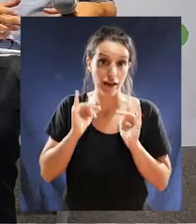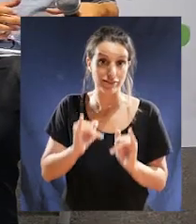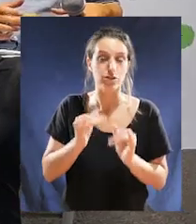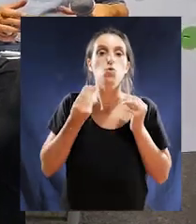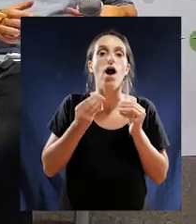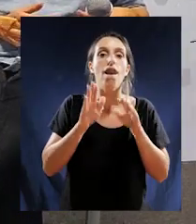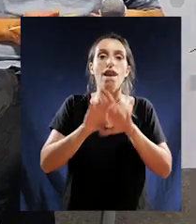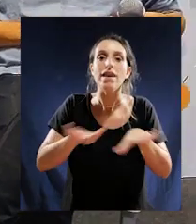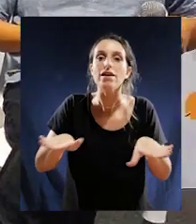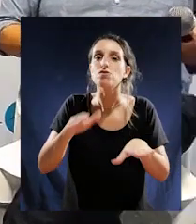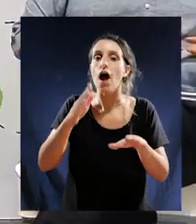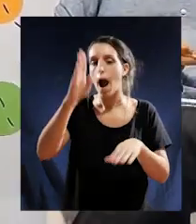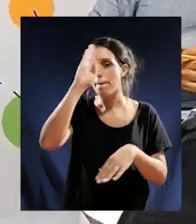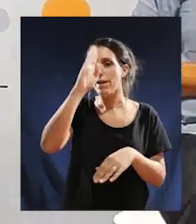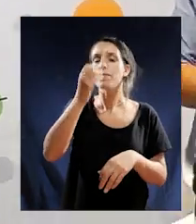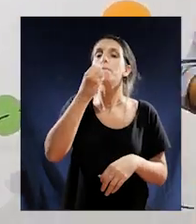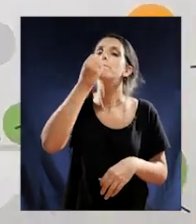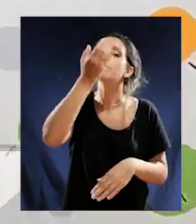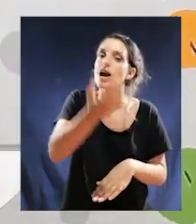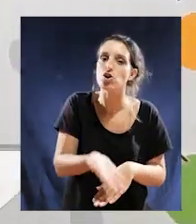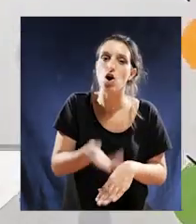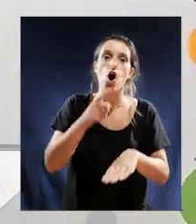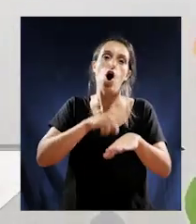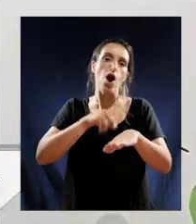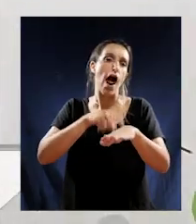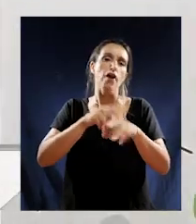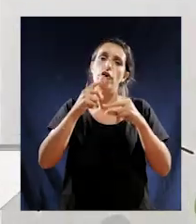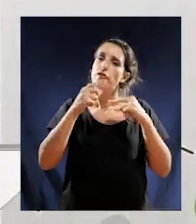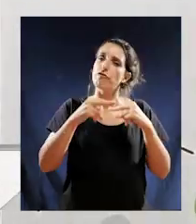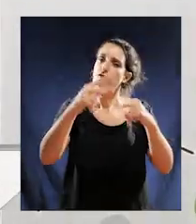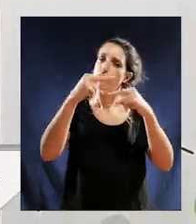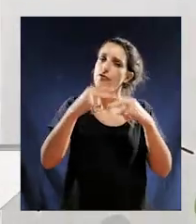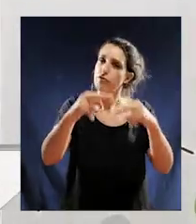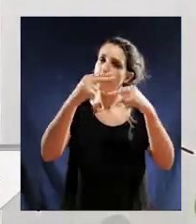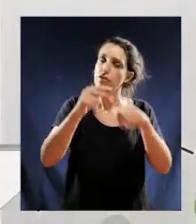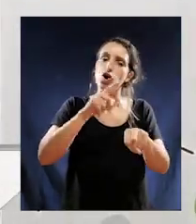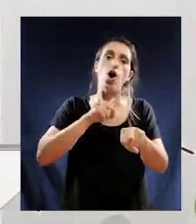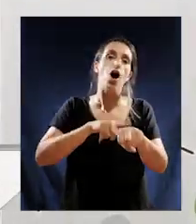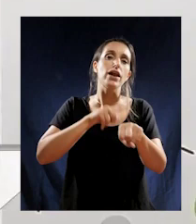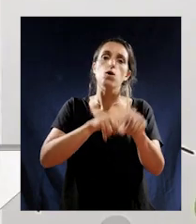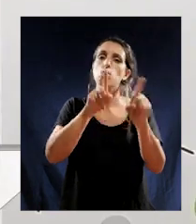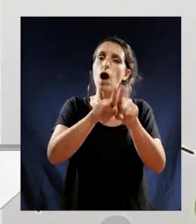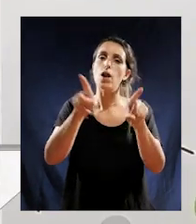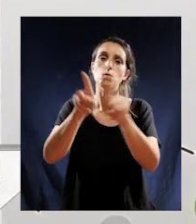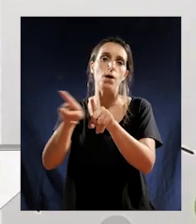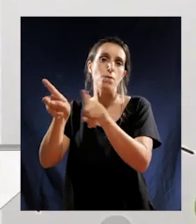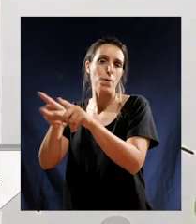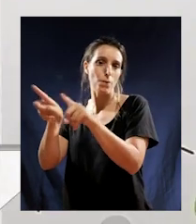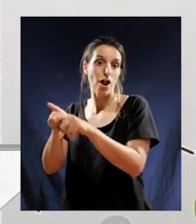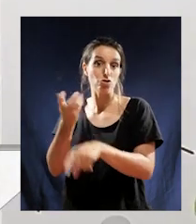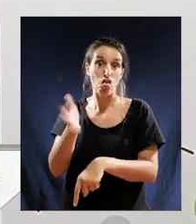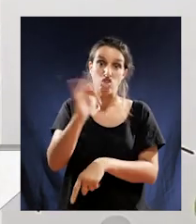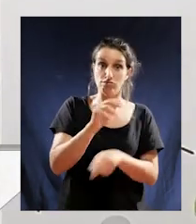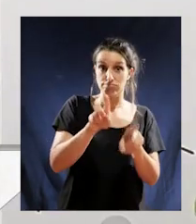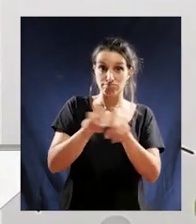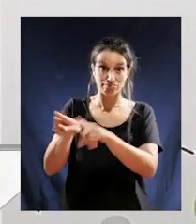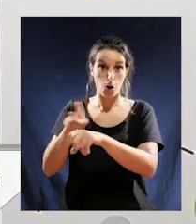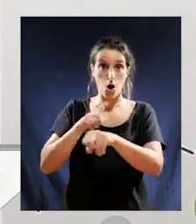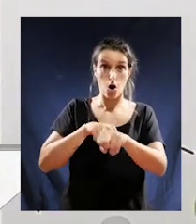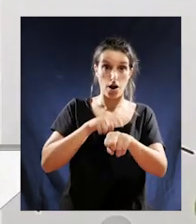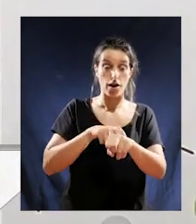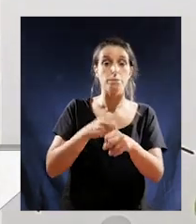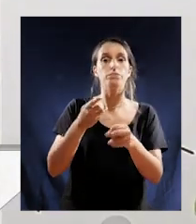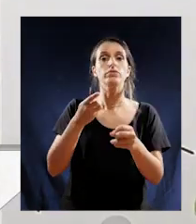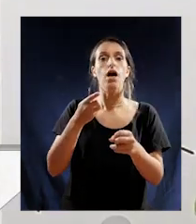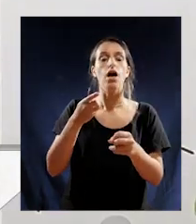generalizada de que los niños aprenden mejor si estudian con un horario regular la máquina se encuentra en una de las habitaciones